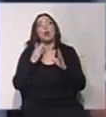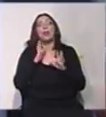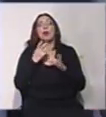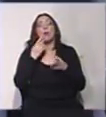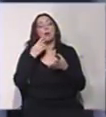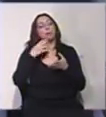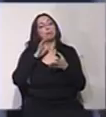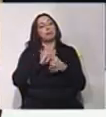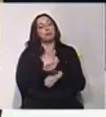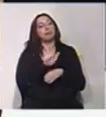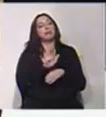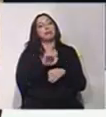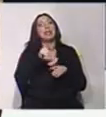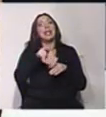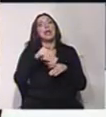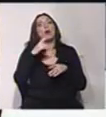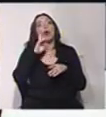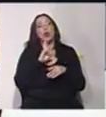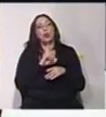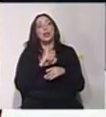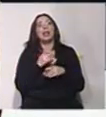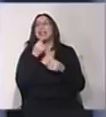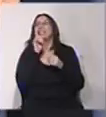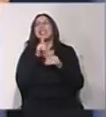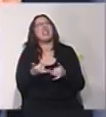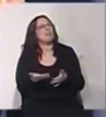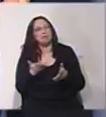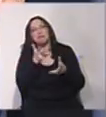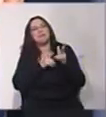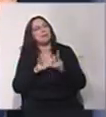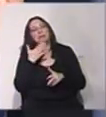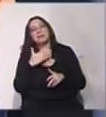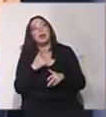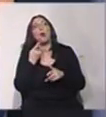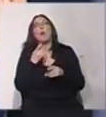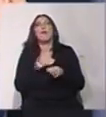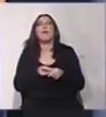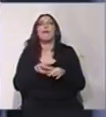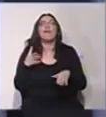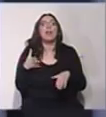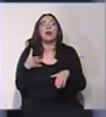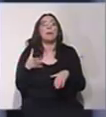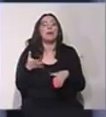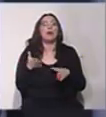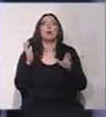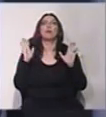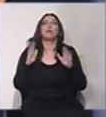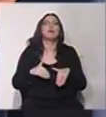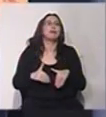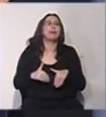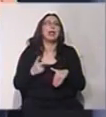conductas? ¿Qué significa categorizar? Claro, hay es un fenómeno que es